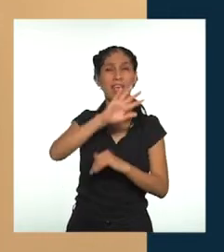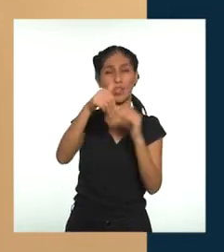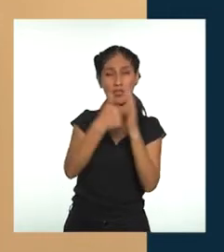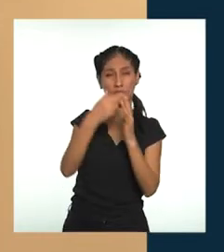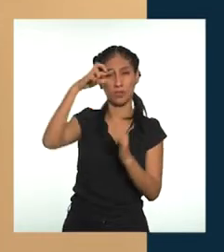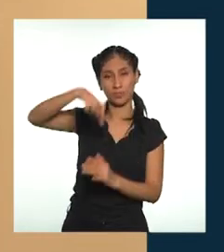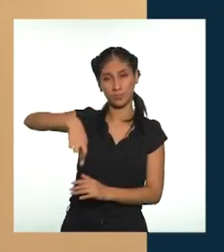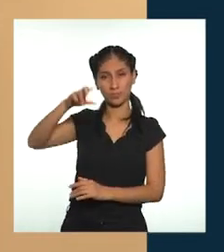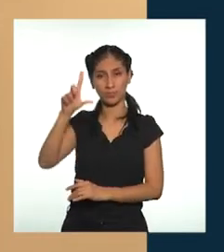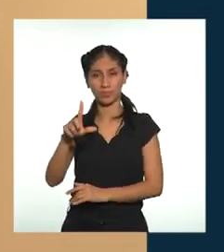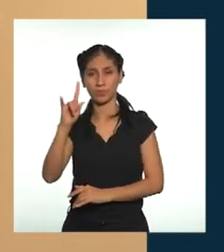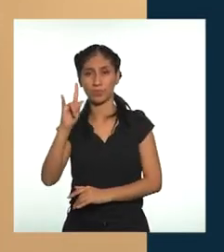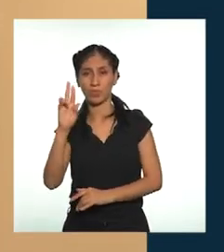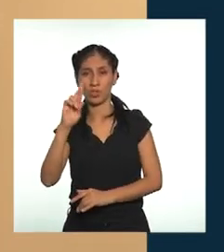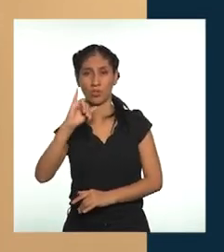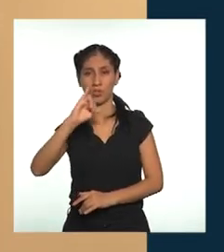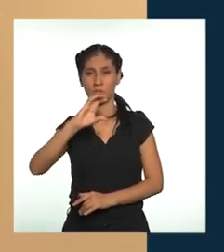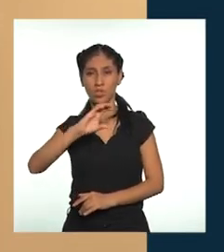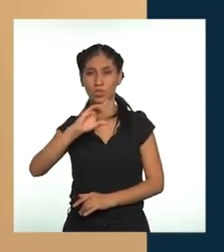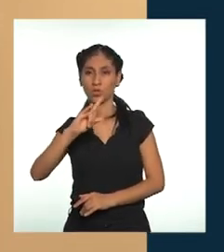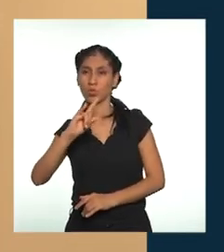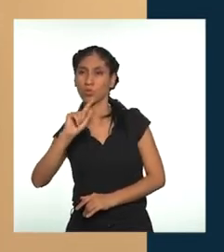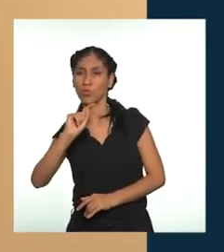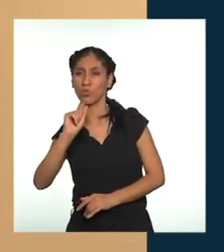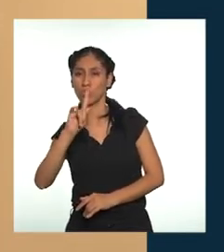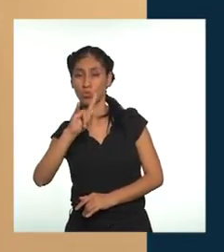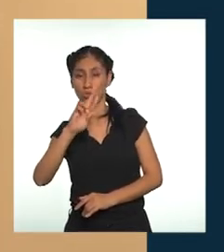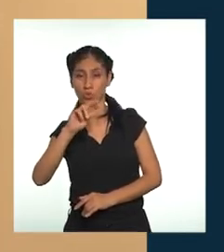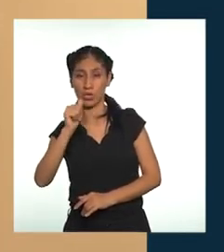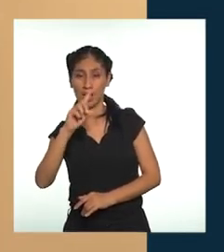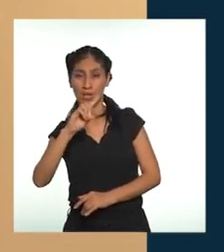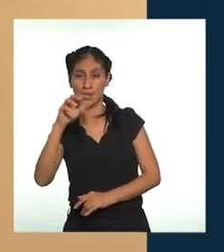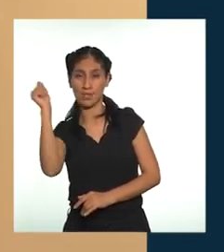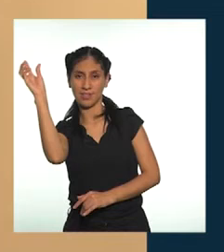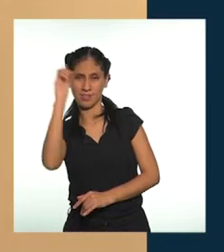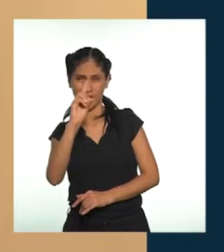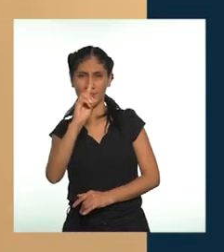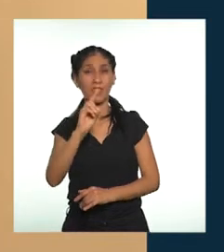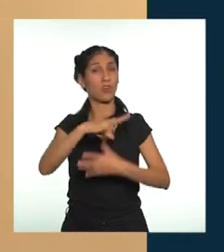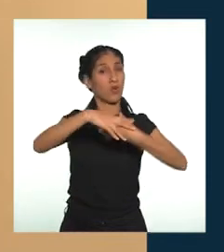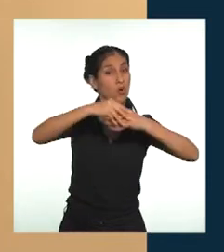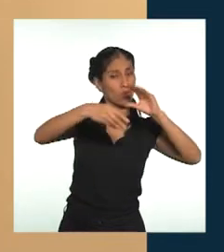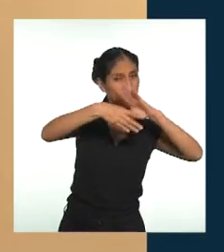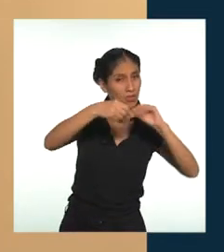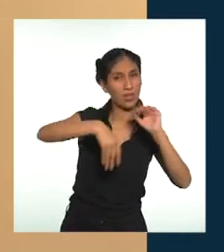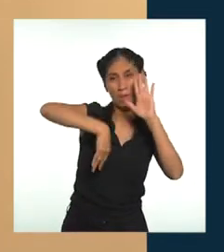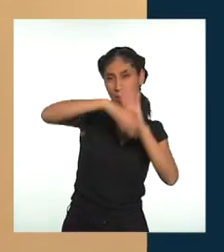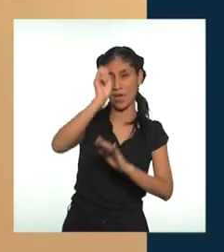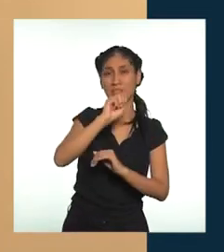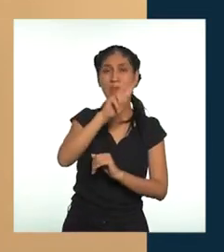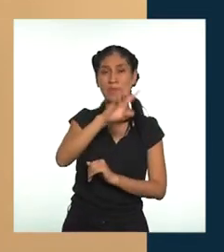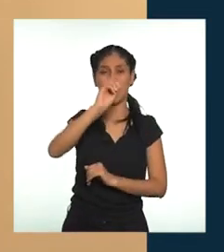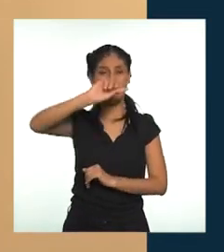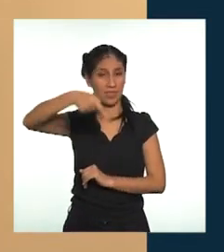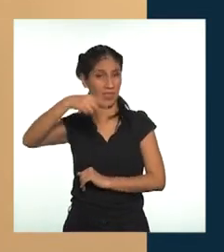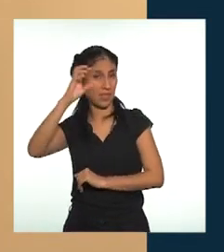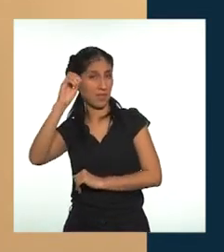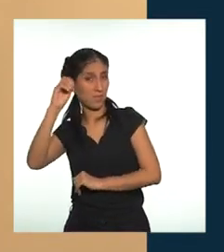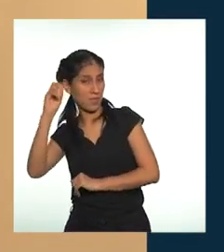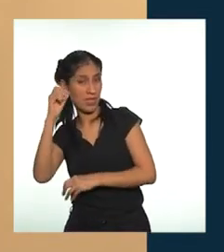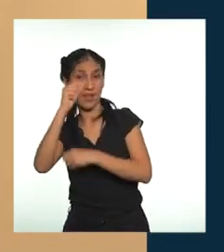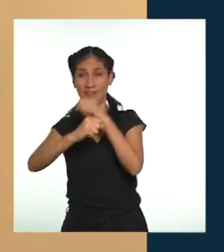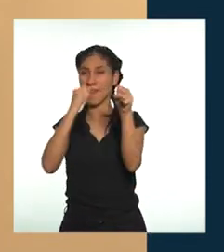la pluriculturalidad, con una historia de más de 20.000 años, que su variada